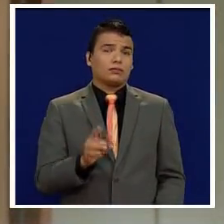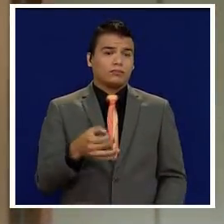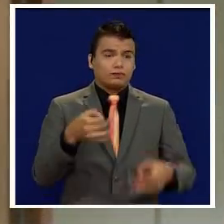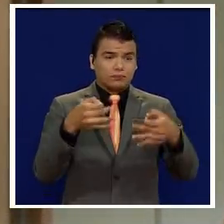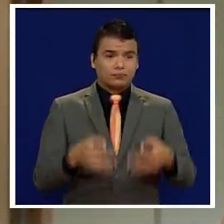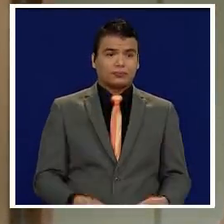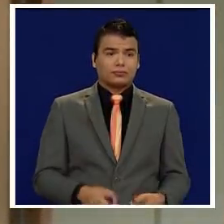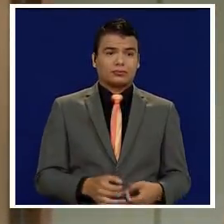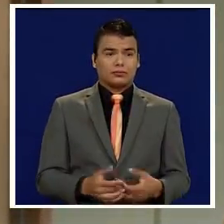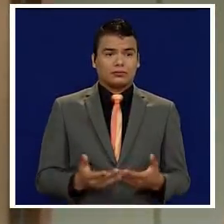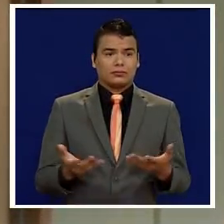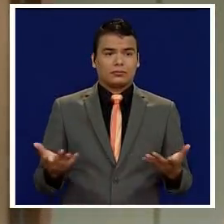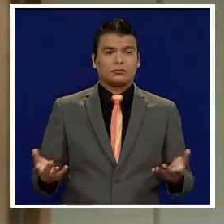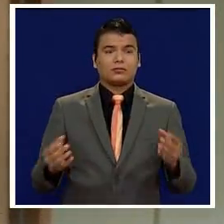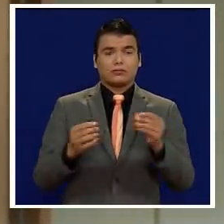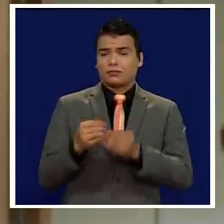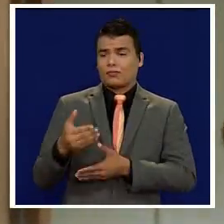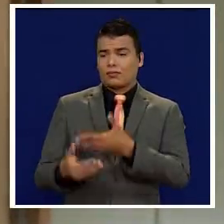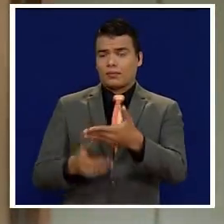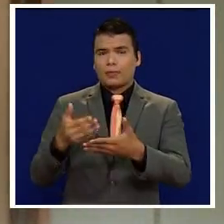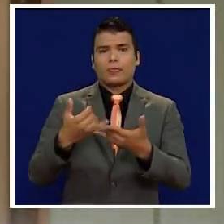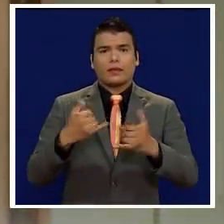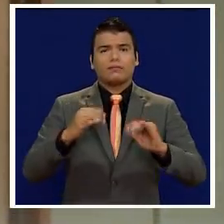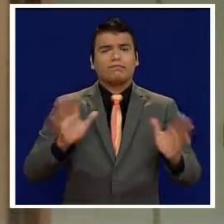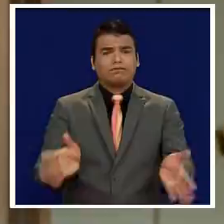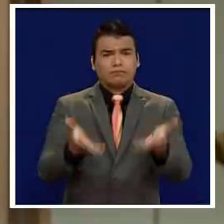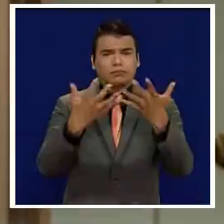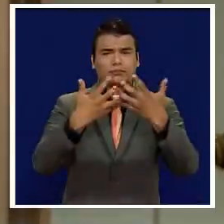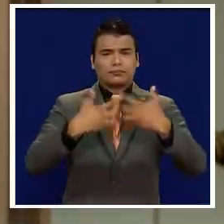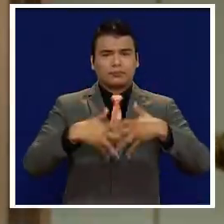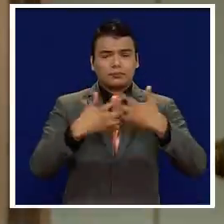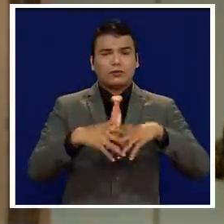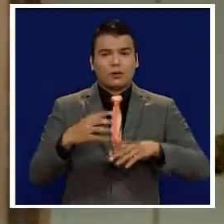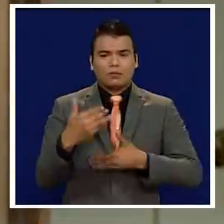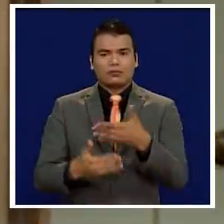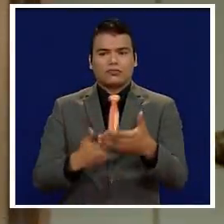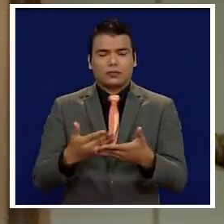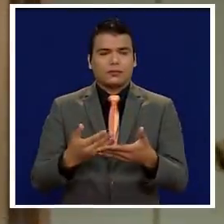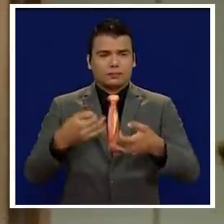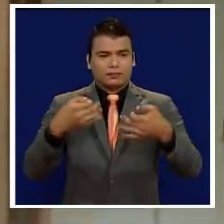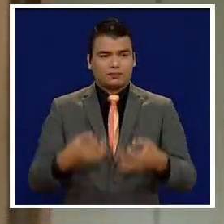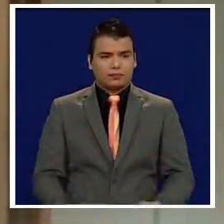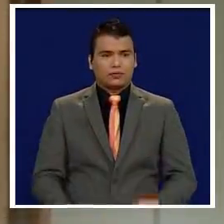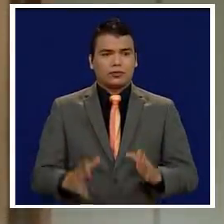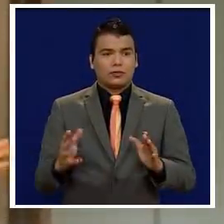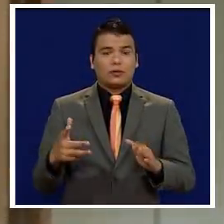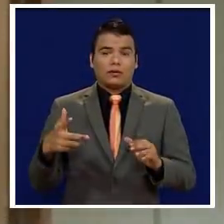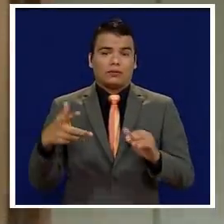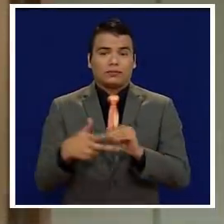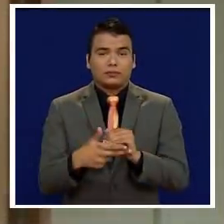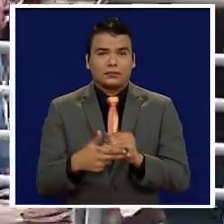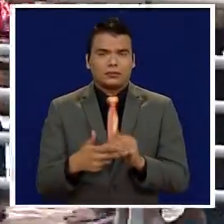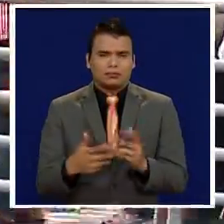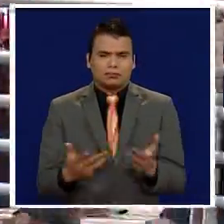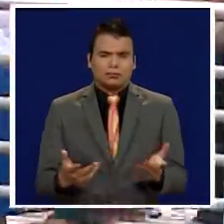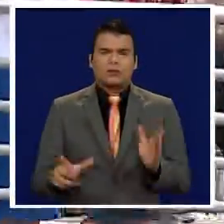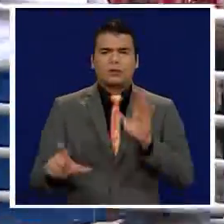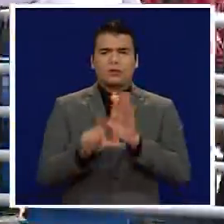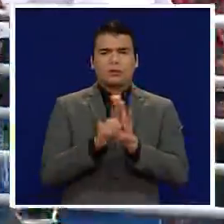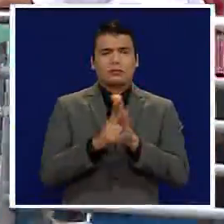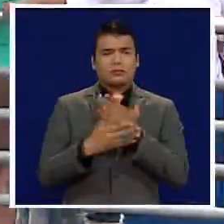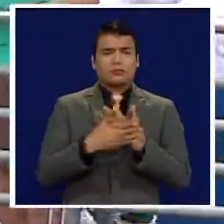porque dentro del proceso de construcción del sistema, pues ha sido un proceso que no ha terminado. La ley le otorga hasta